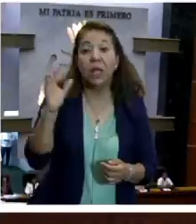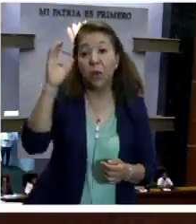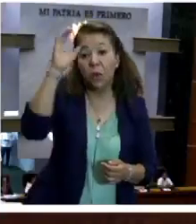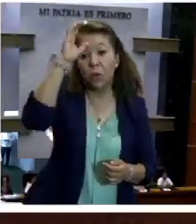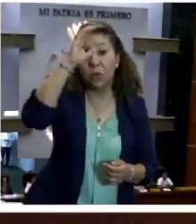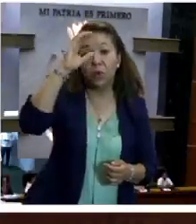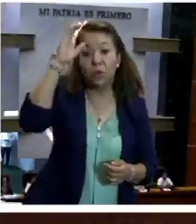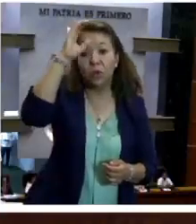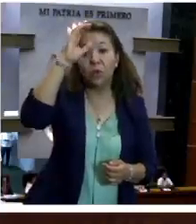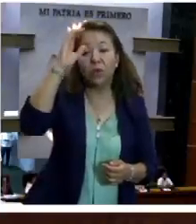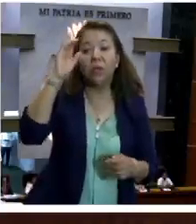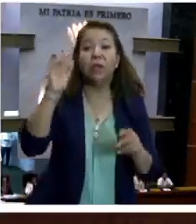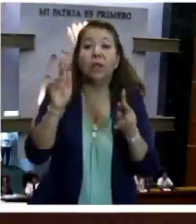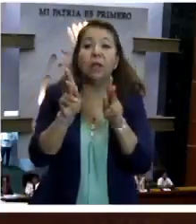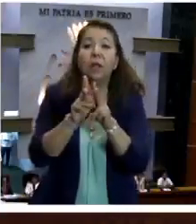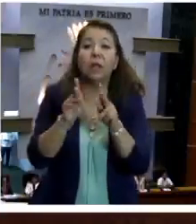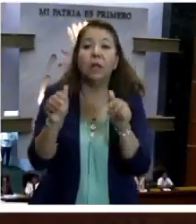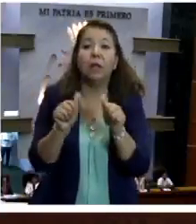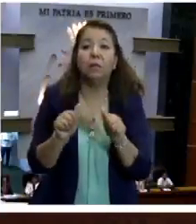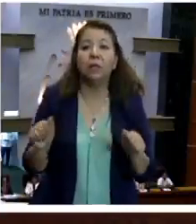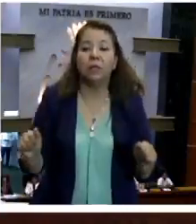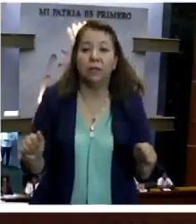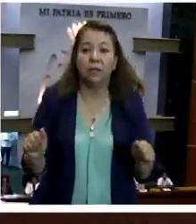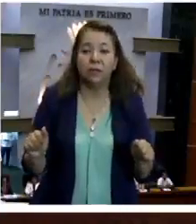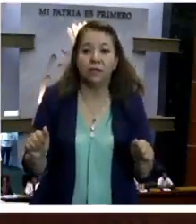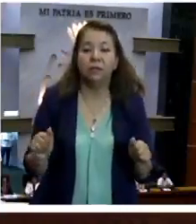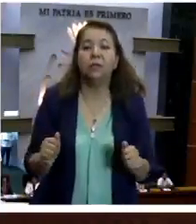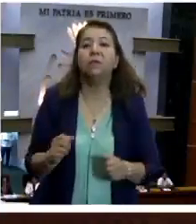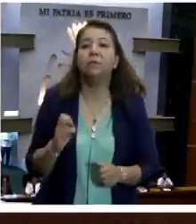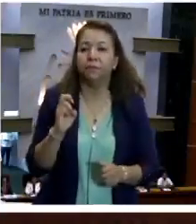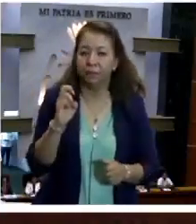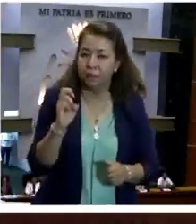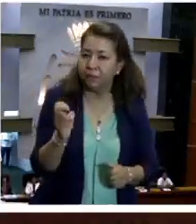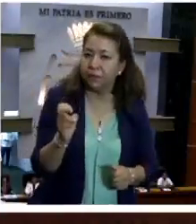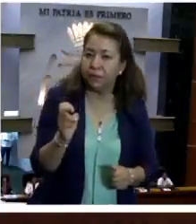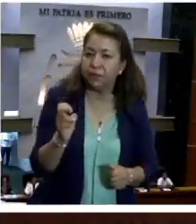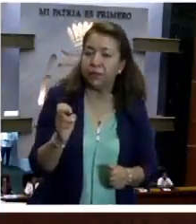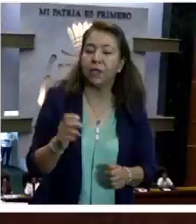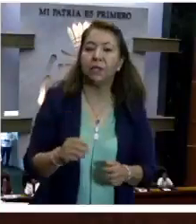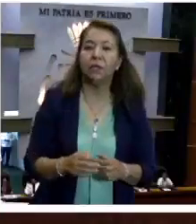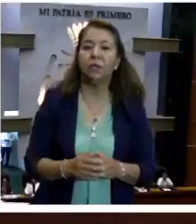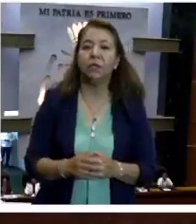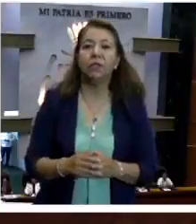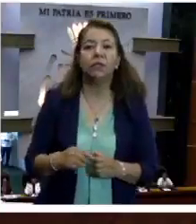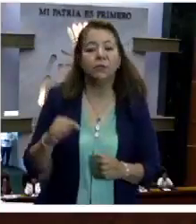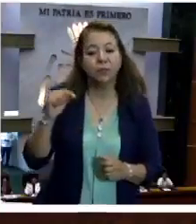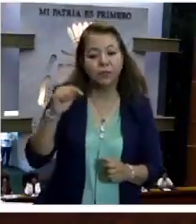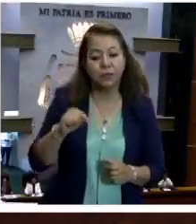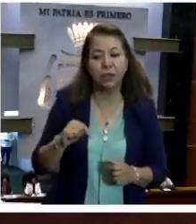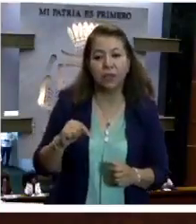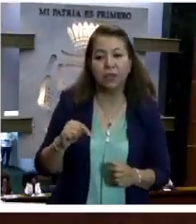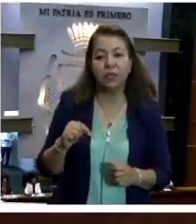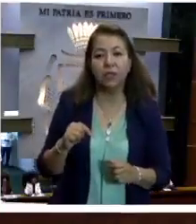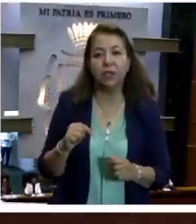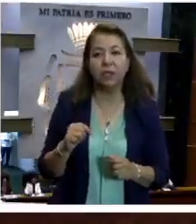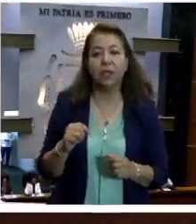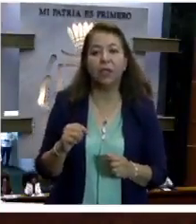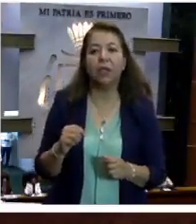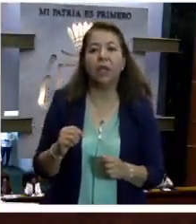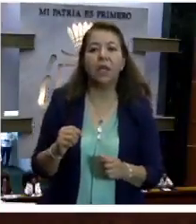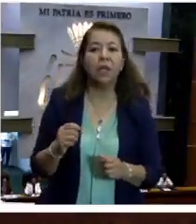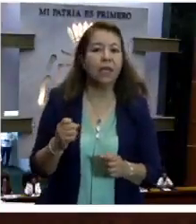cultura de la paz. Por eso estamos impulsando una gran